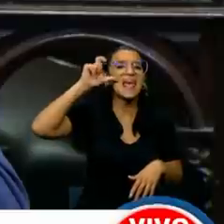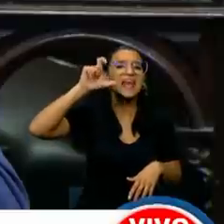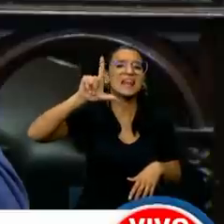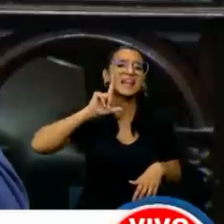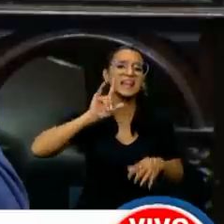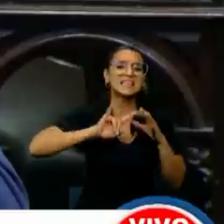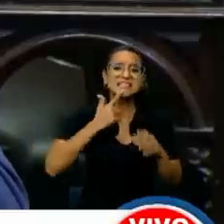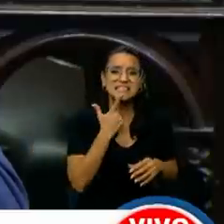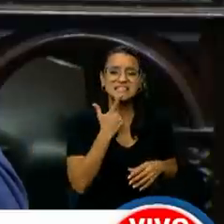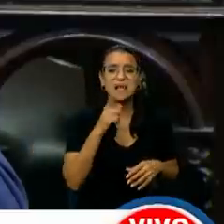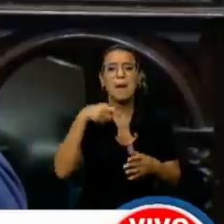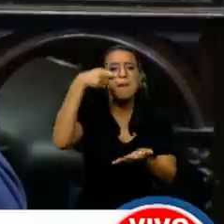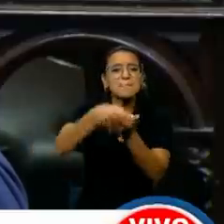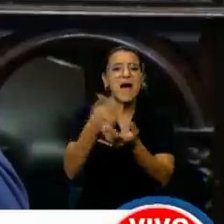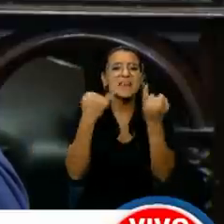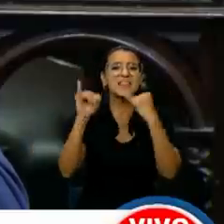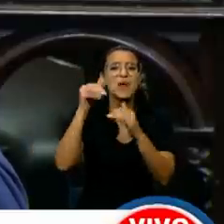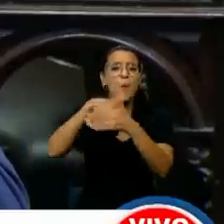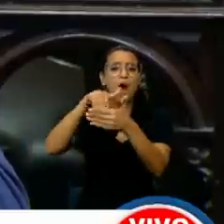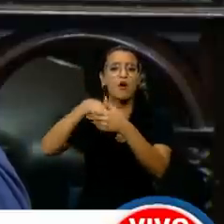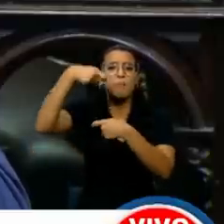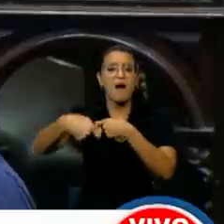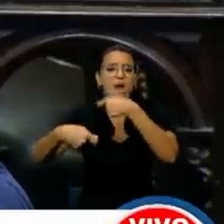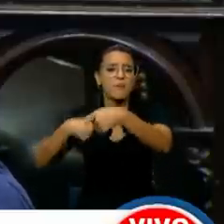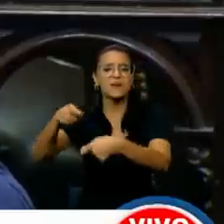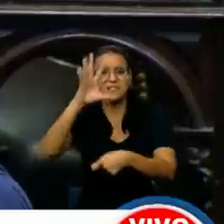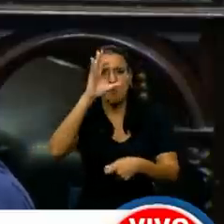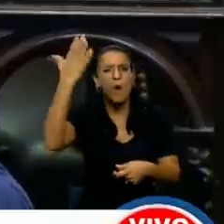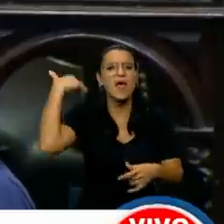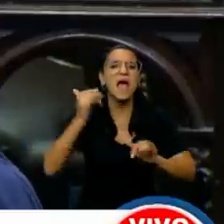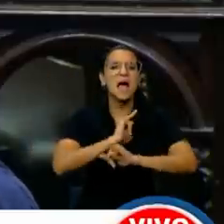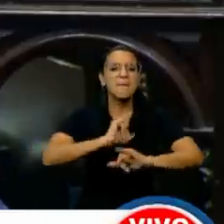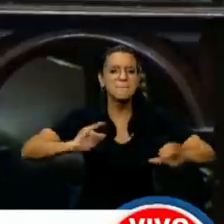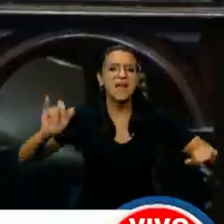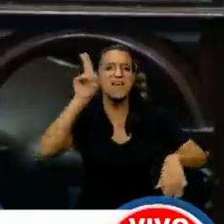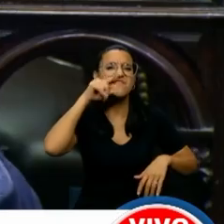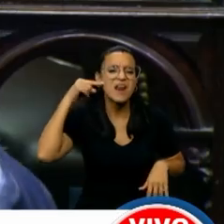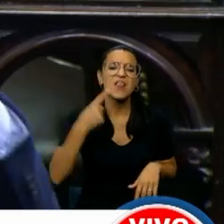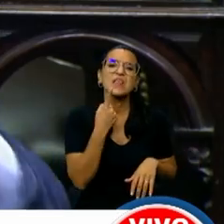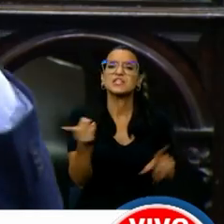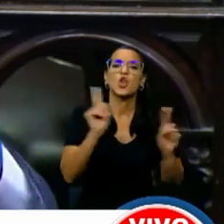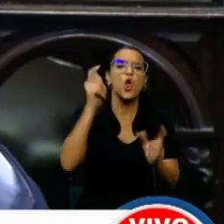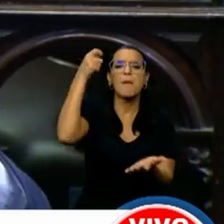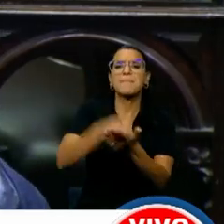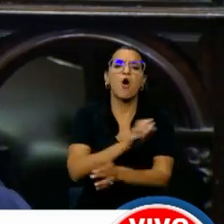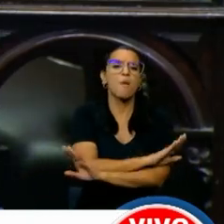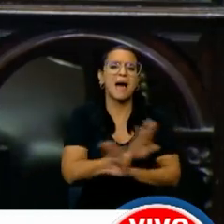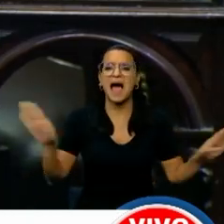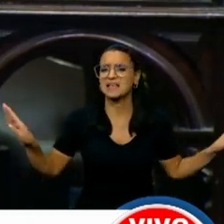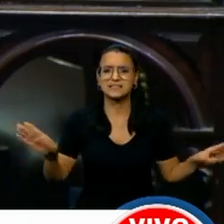se está pagando los intereses a los bancos se acuerdan en campaña alberto fernández diciendo no no les voy a pagar más